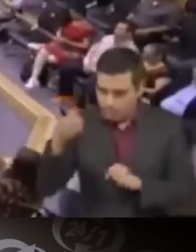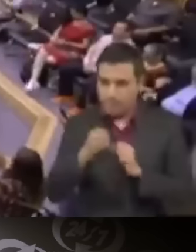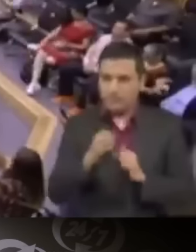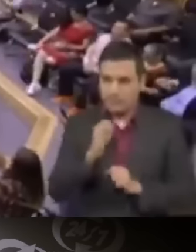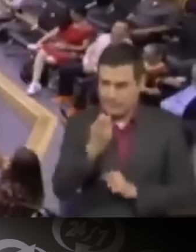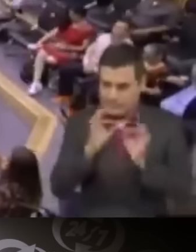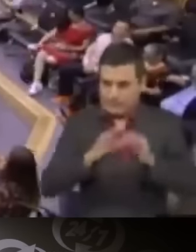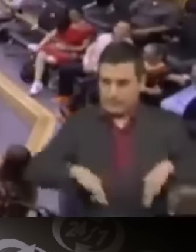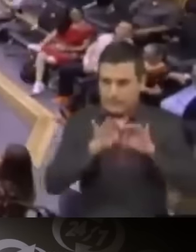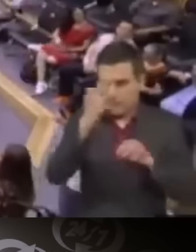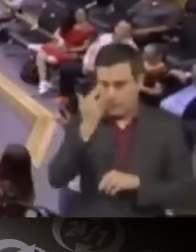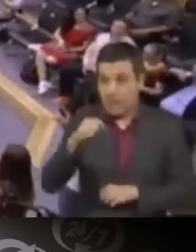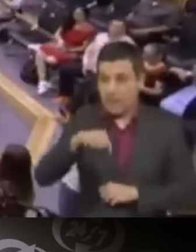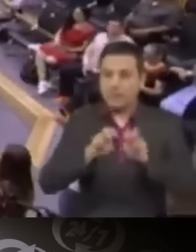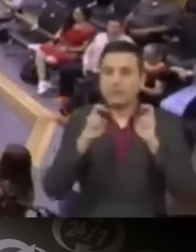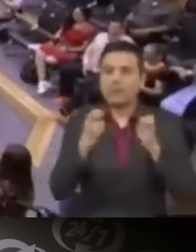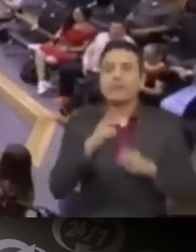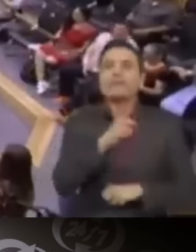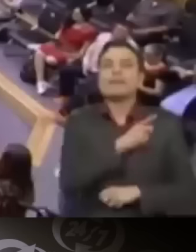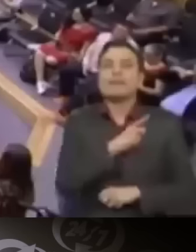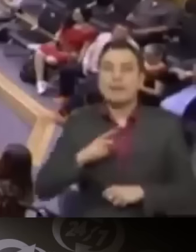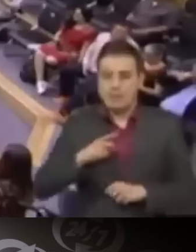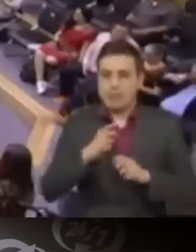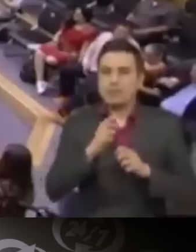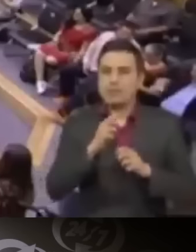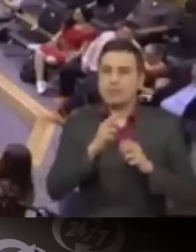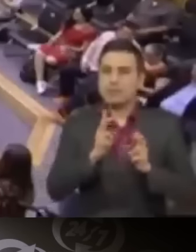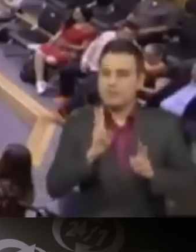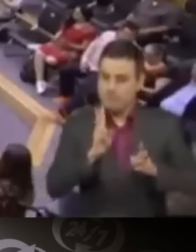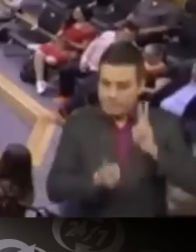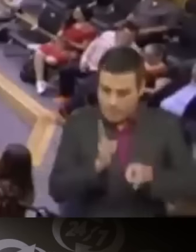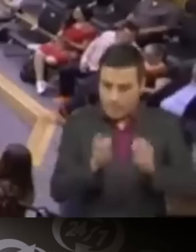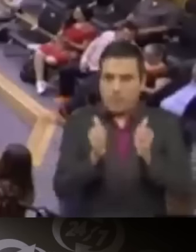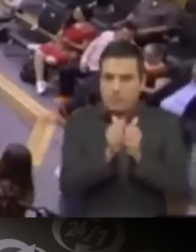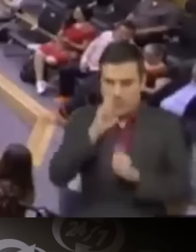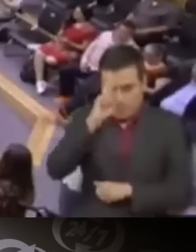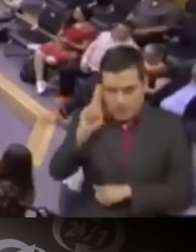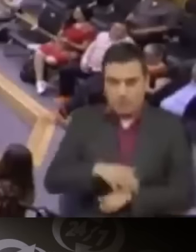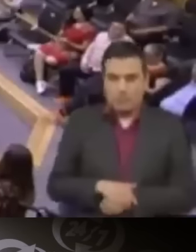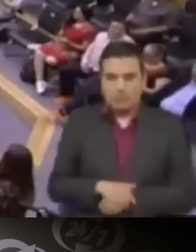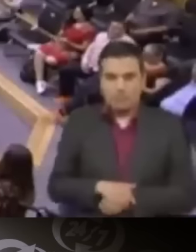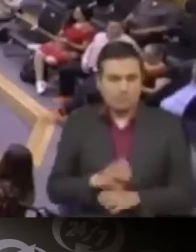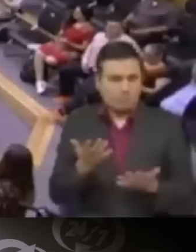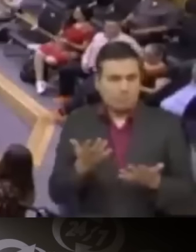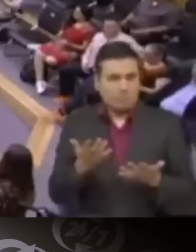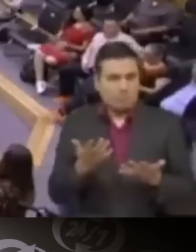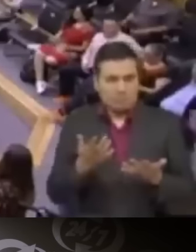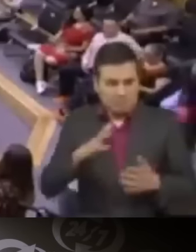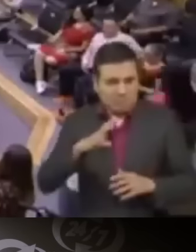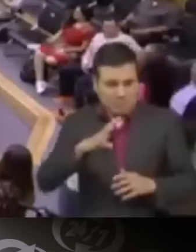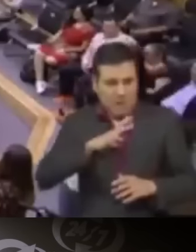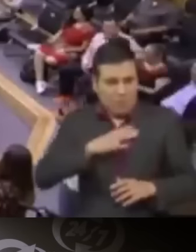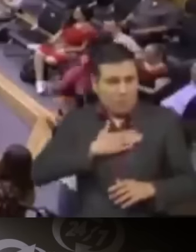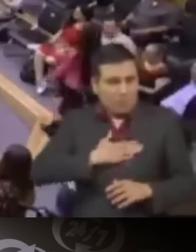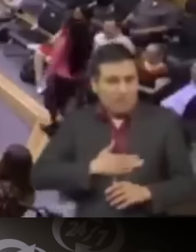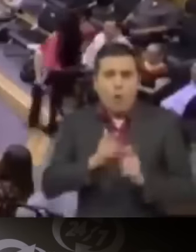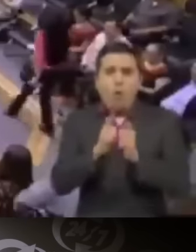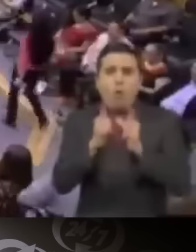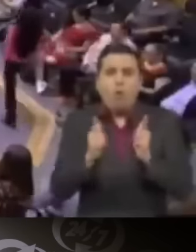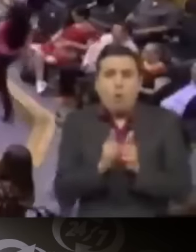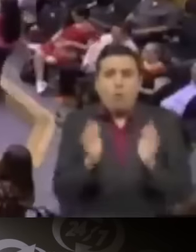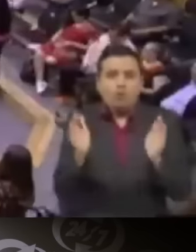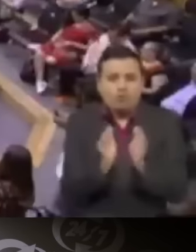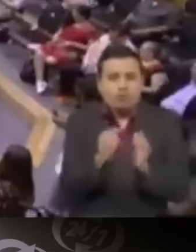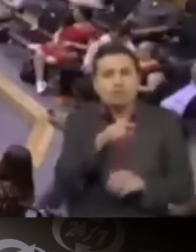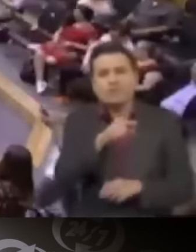importante que en esta mesa nos conduzcamos con respeto. No hay inequidad alguna. Los partidos minoritarios, prácticamente